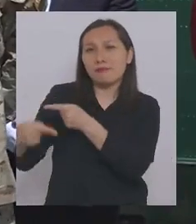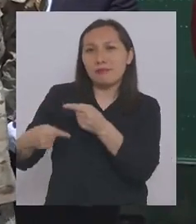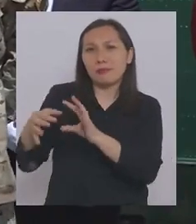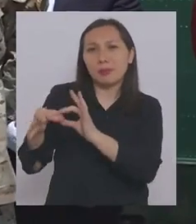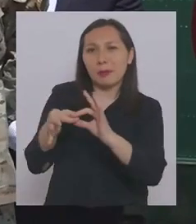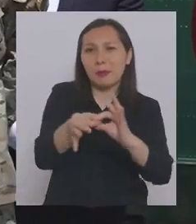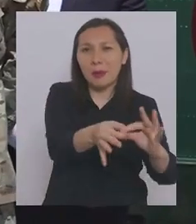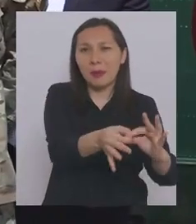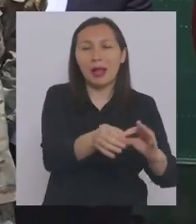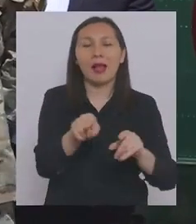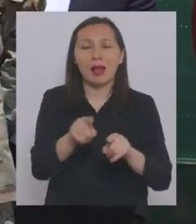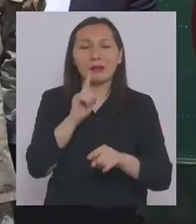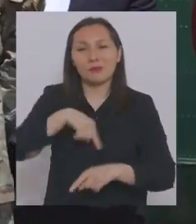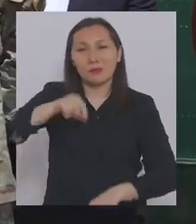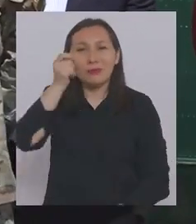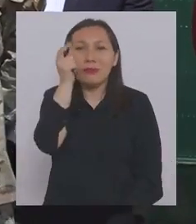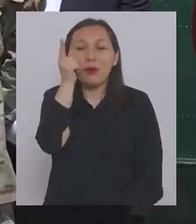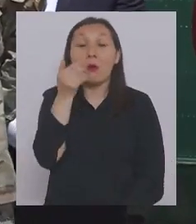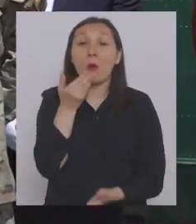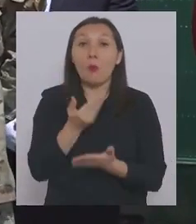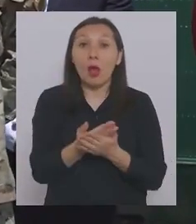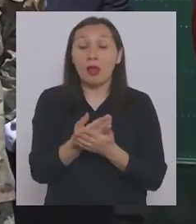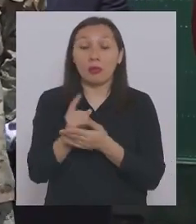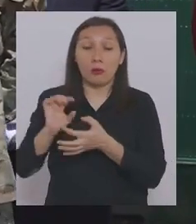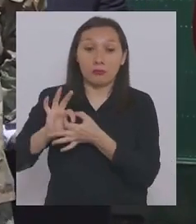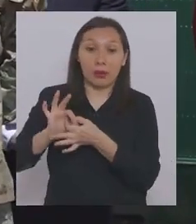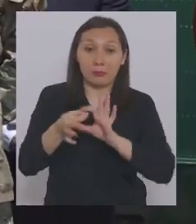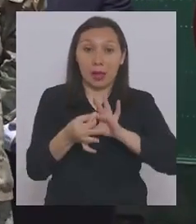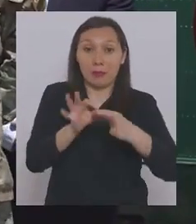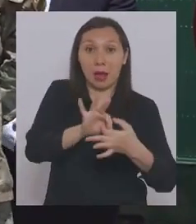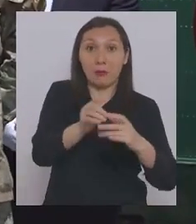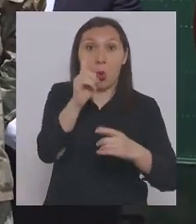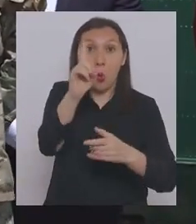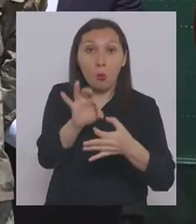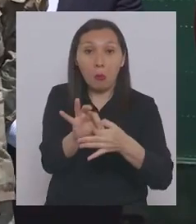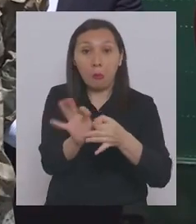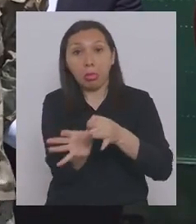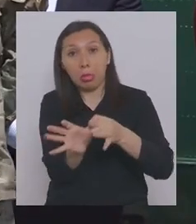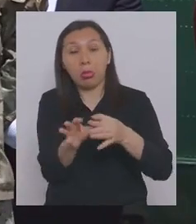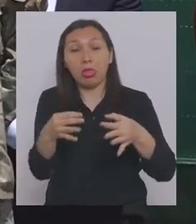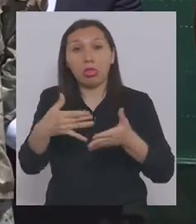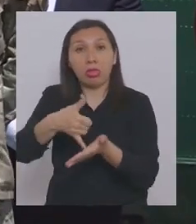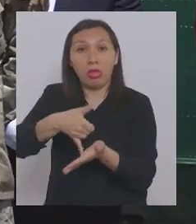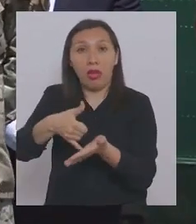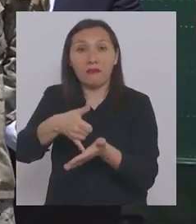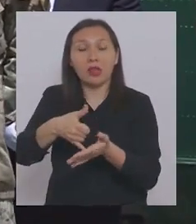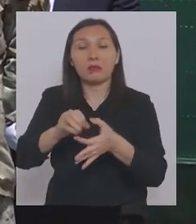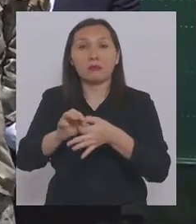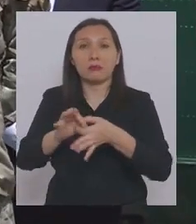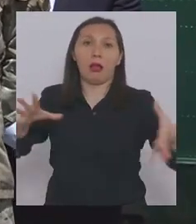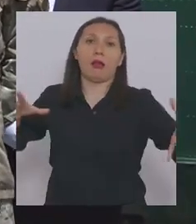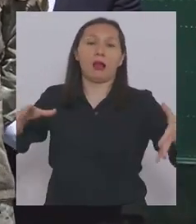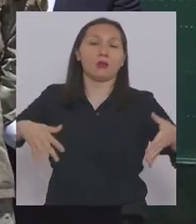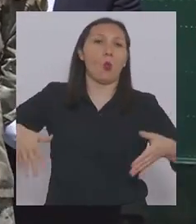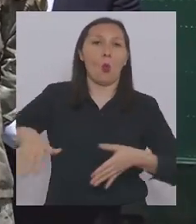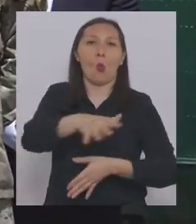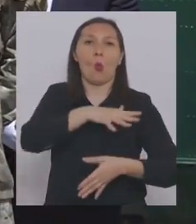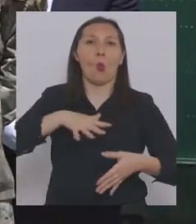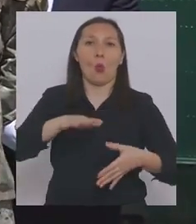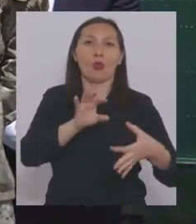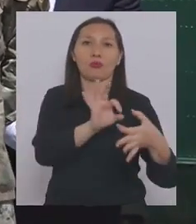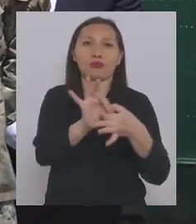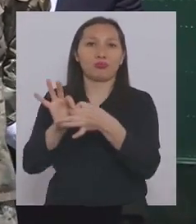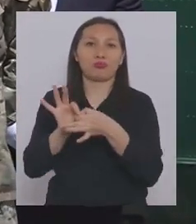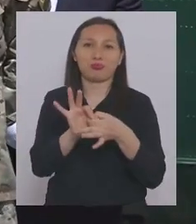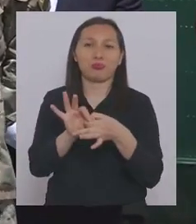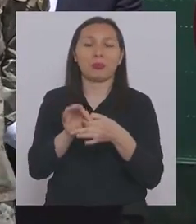todos sabemos que cuando en una cadena un eslabón se debilita la cadena entera. Por eso